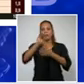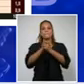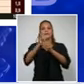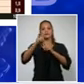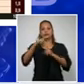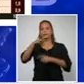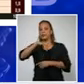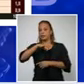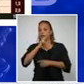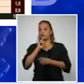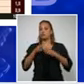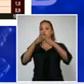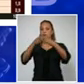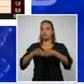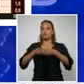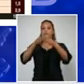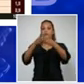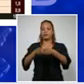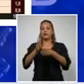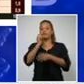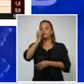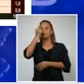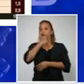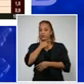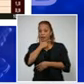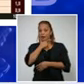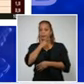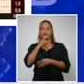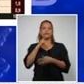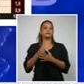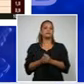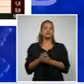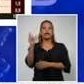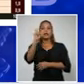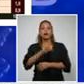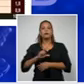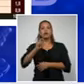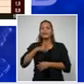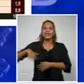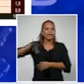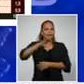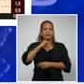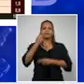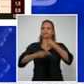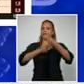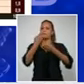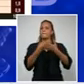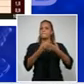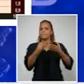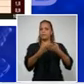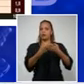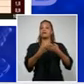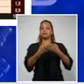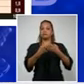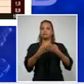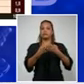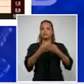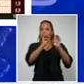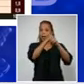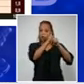Río, Granma, Ciego de Ávila, Camagüey, de todas se procesaron y es